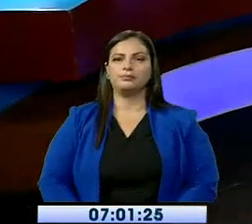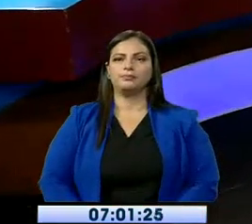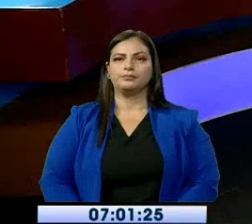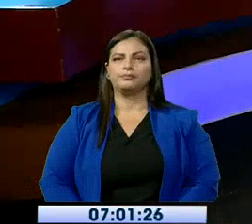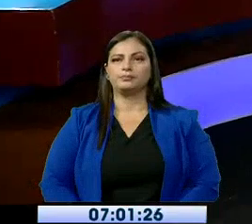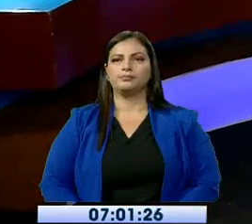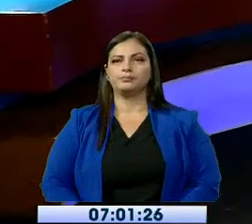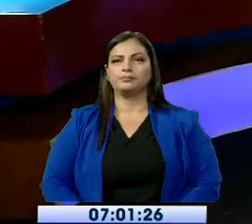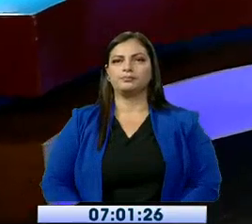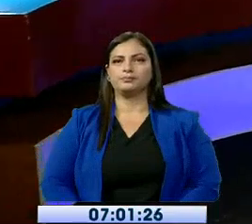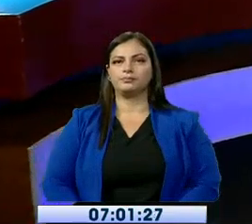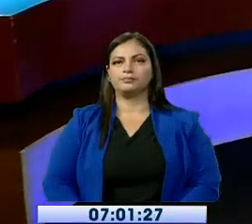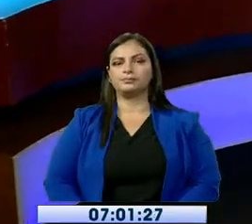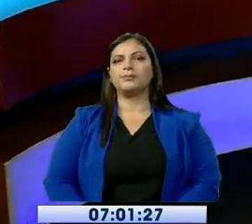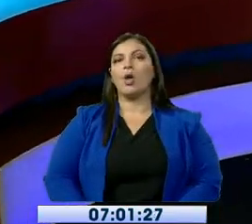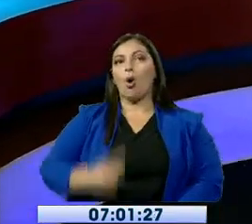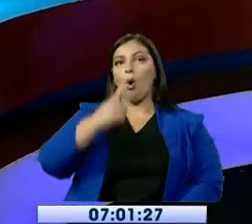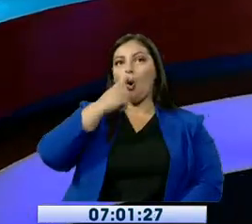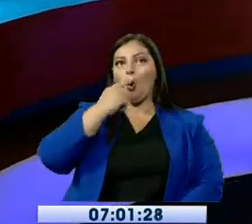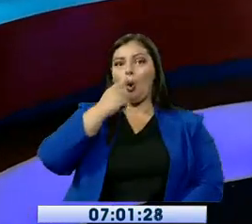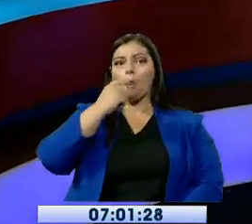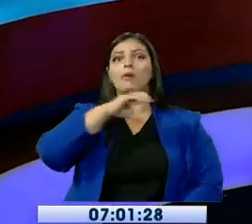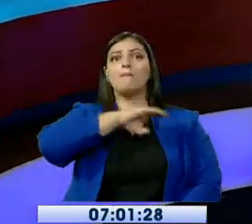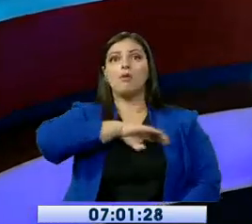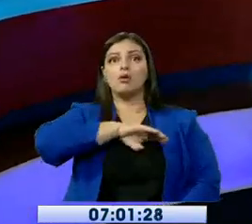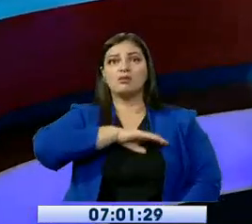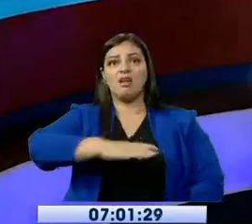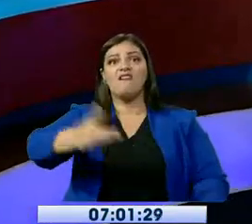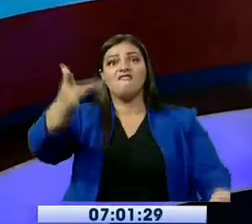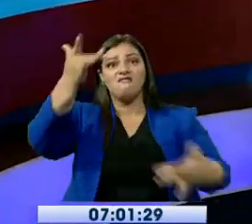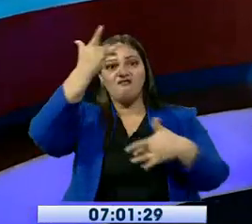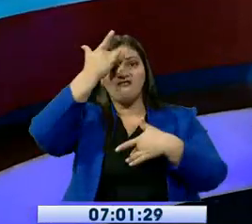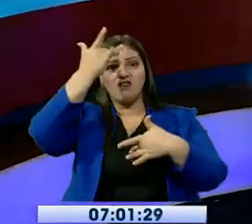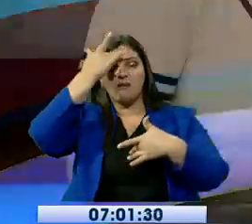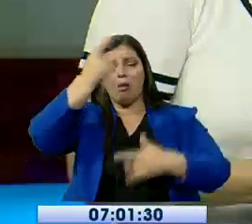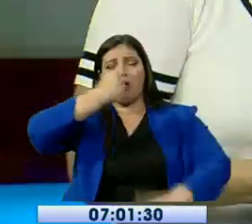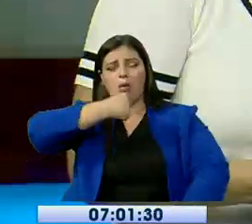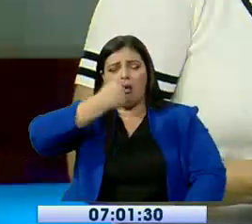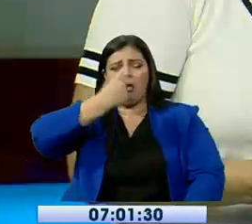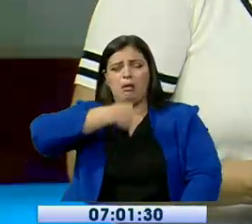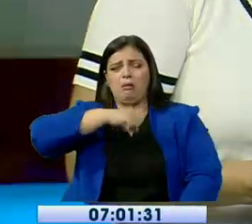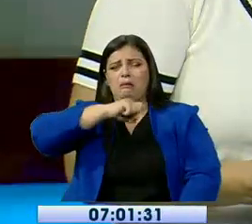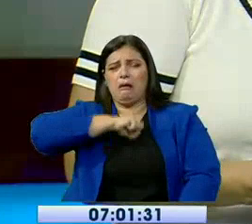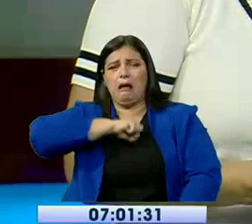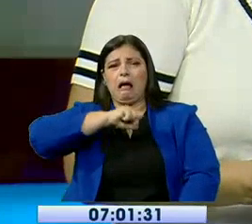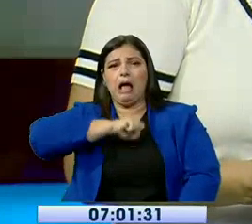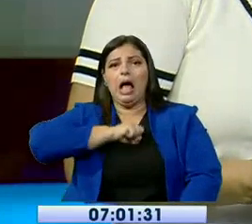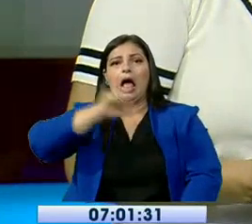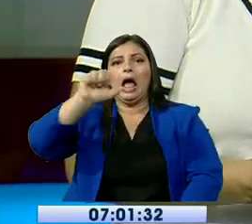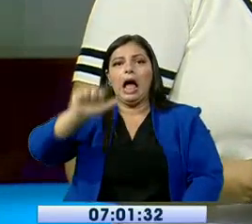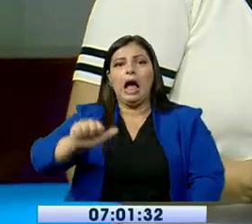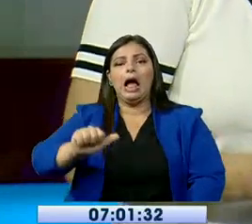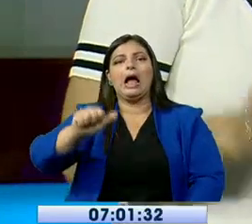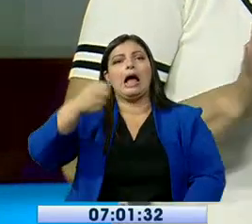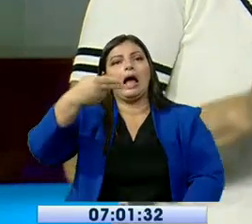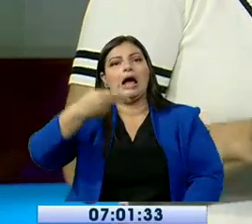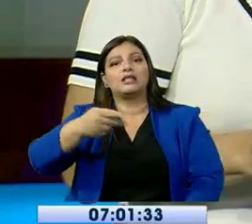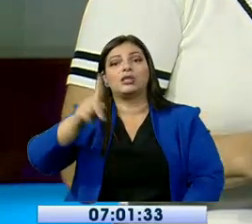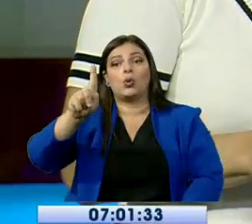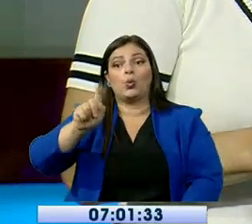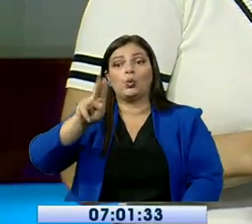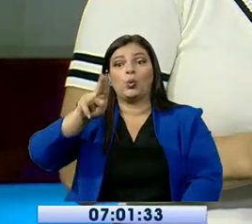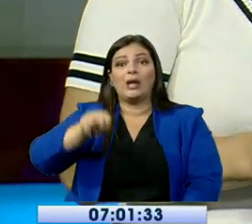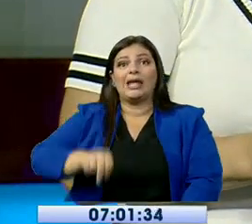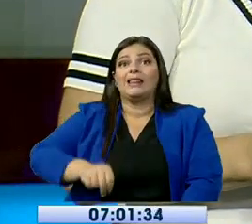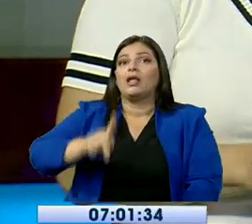Un policía en servicio activo falleció en Guayaquil, presumiblemente a causa de la influenza H1N1. De confirmarse